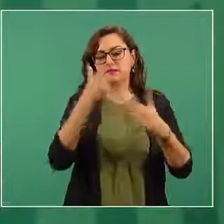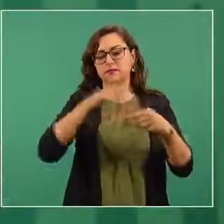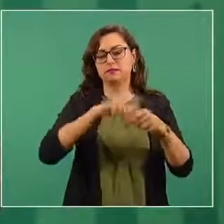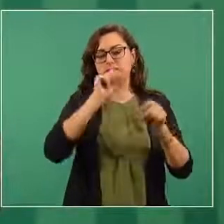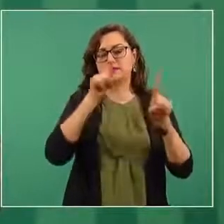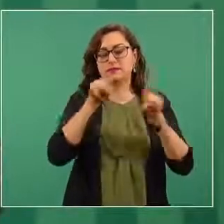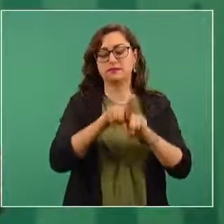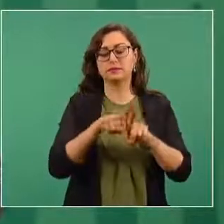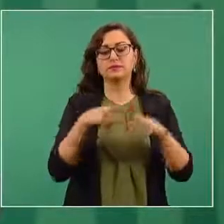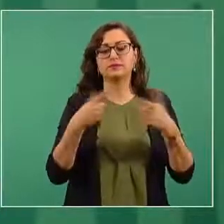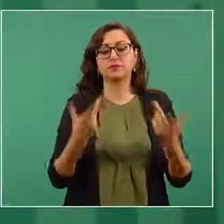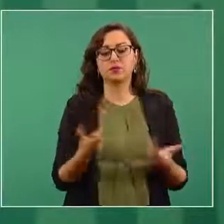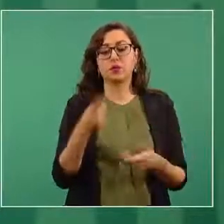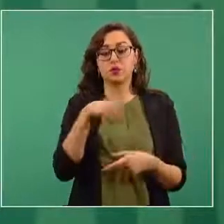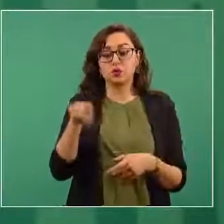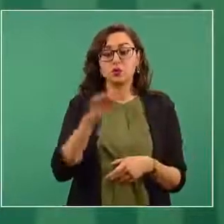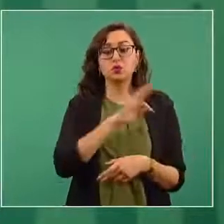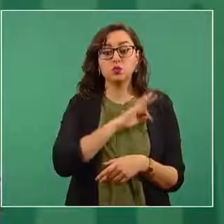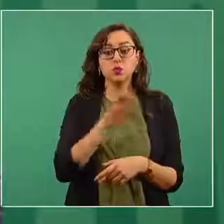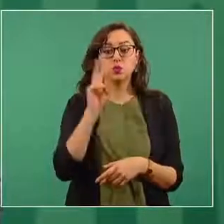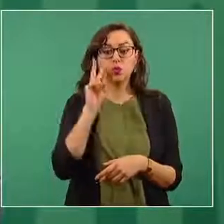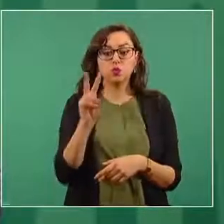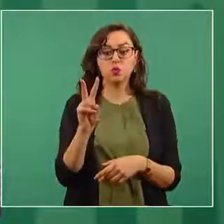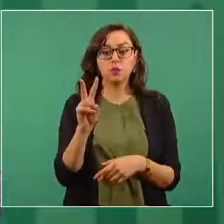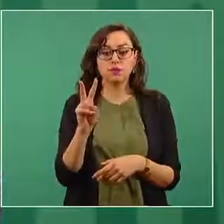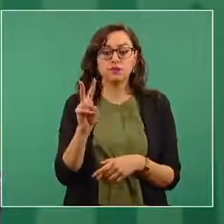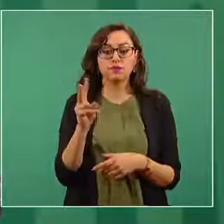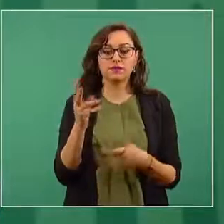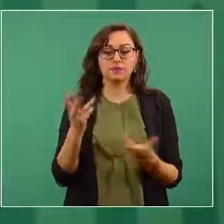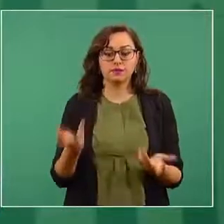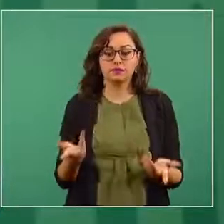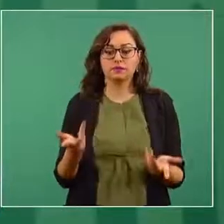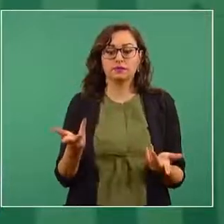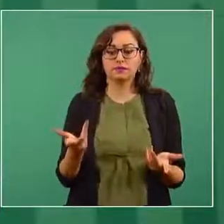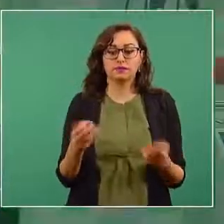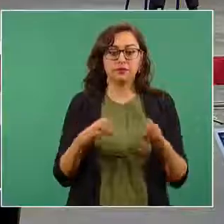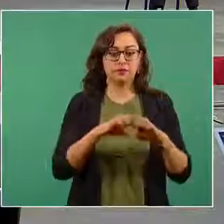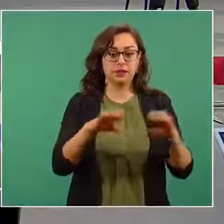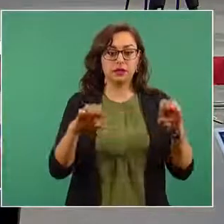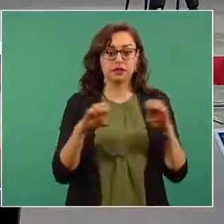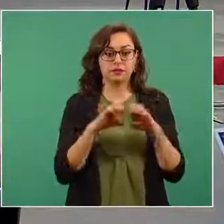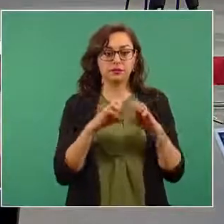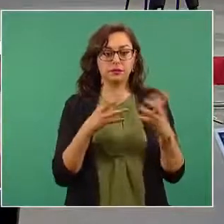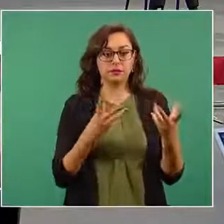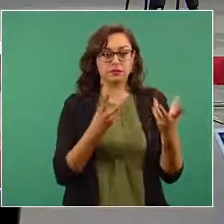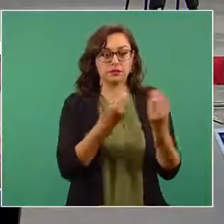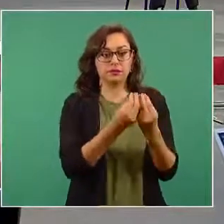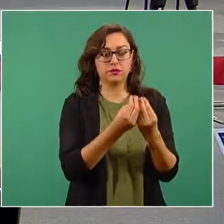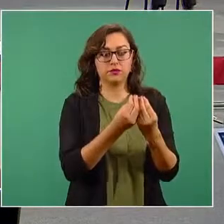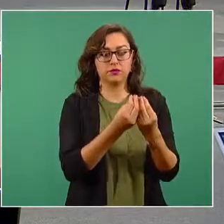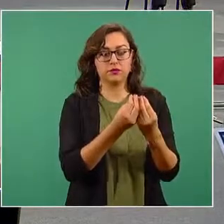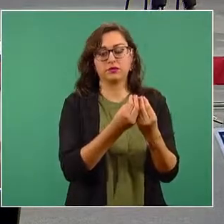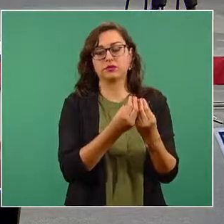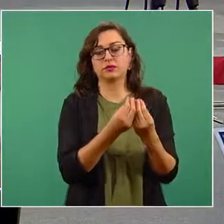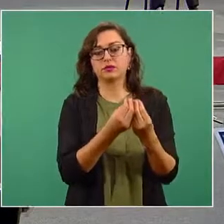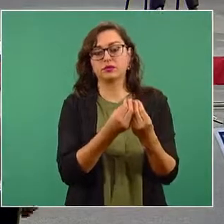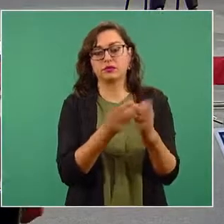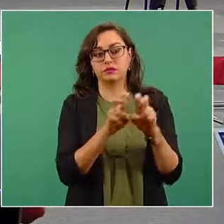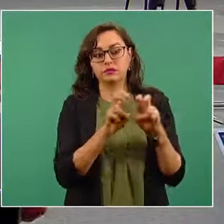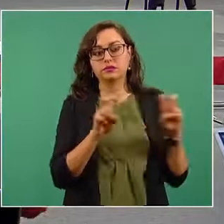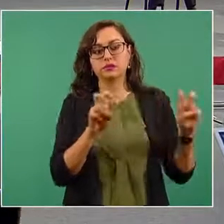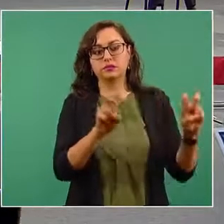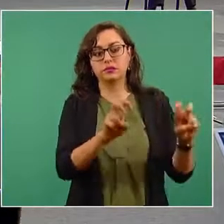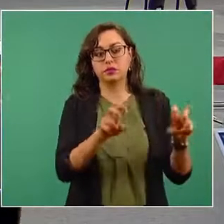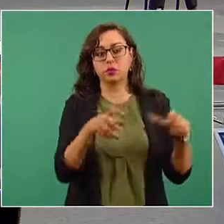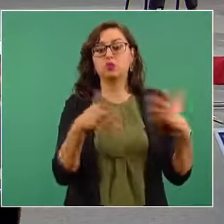Entonces, como ustedes podrán advertir por el nivel y la experiencia de quienes acompañaron al presidente Biden,